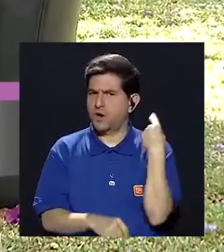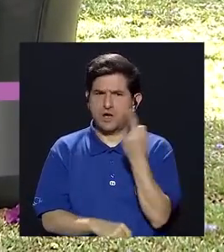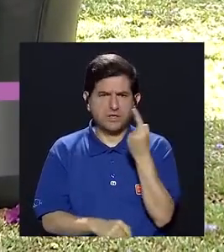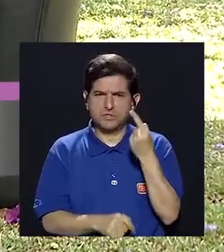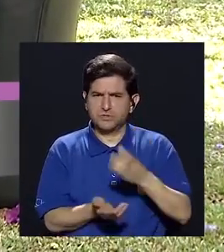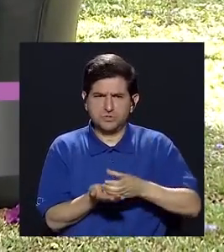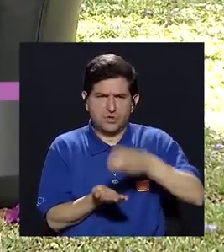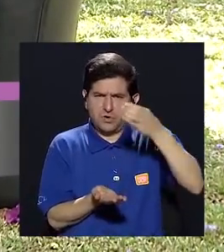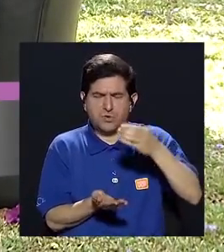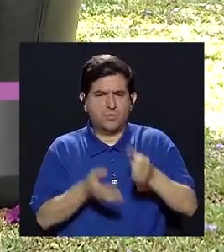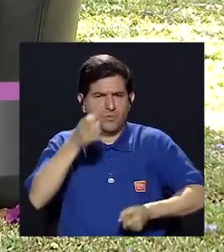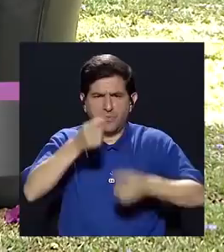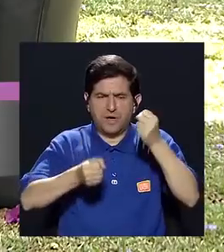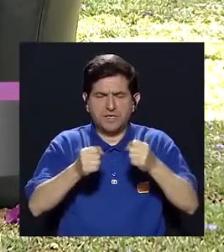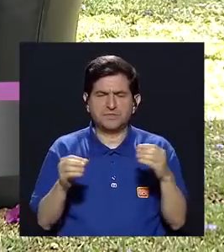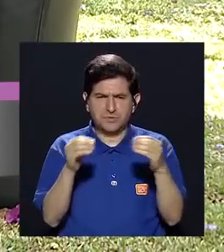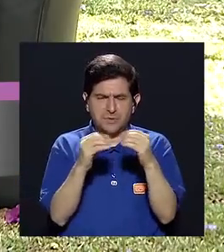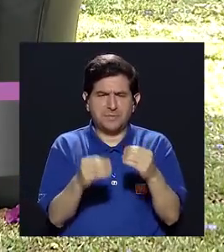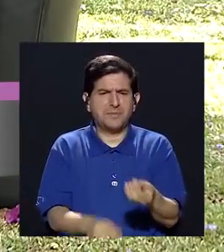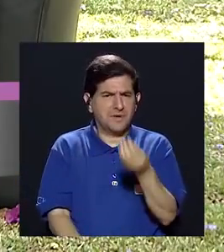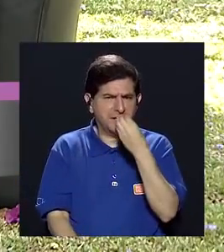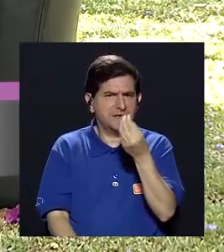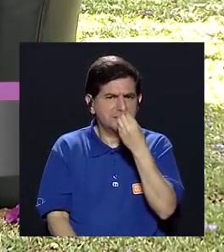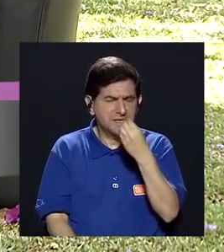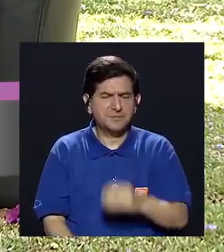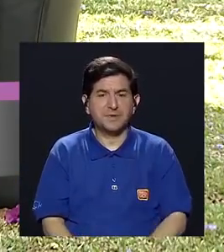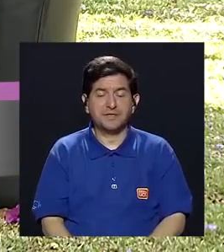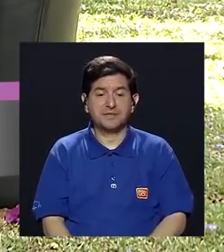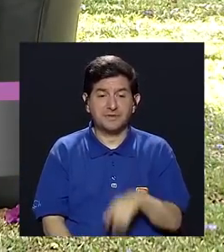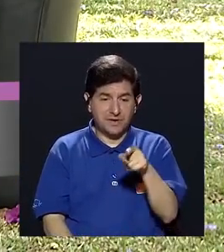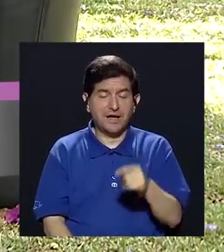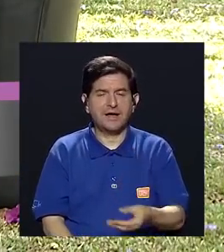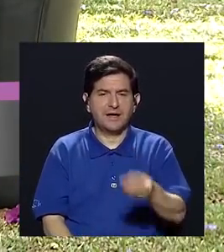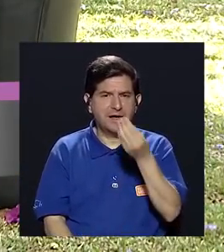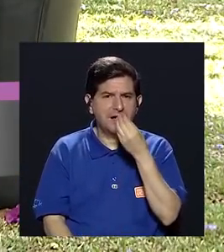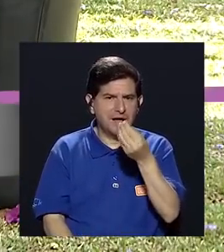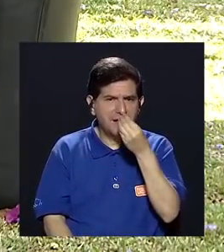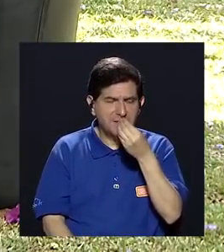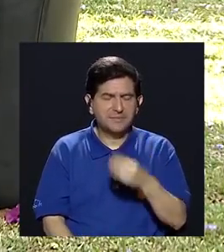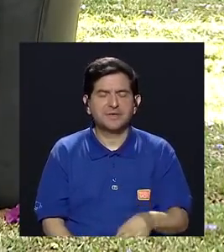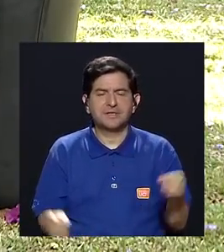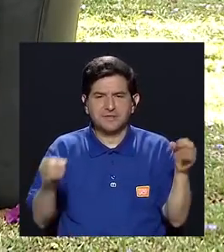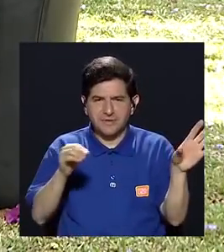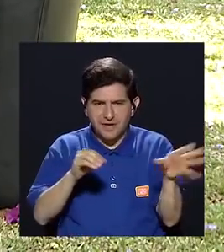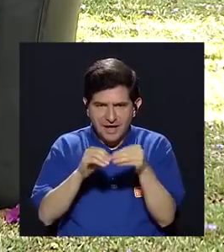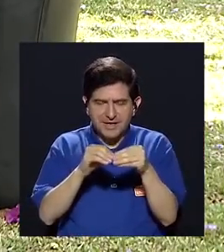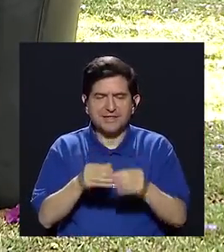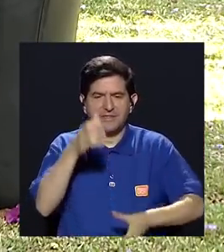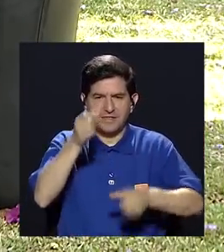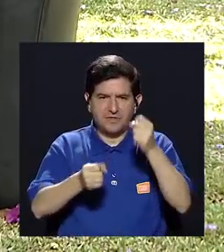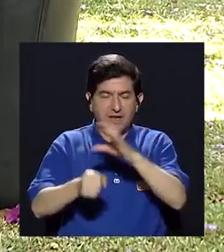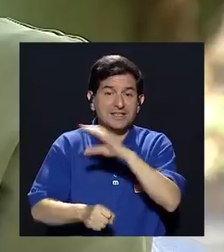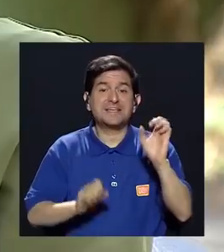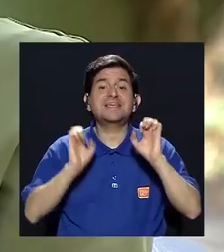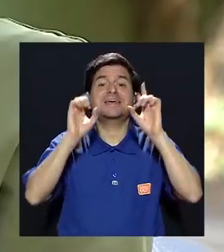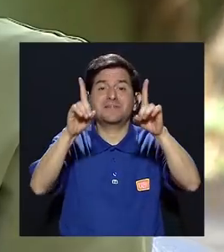un vaso de leche, tenemos que darle alimentación más robusta, entonces empezaron con meriendas, con la leche y con